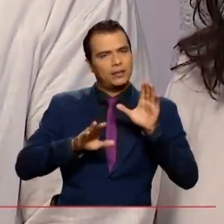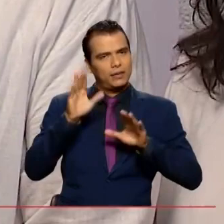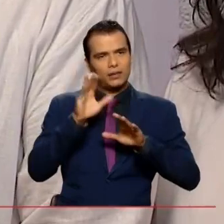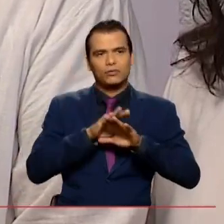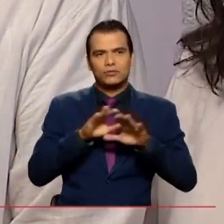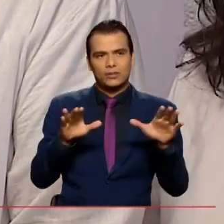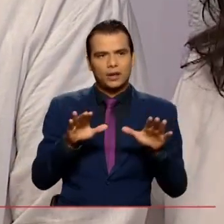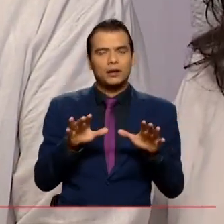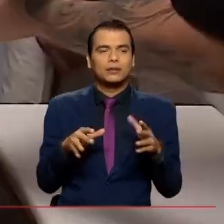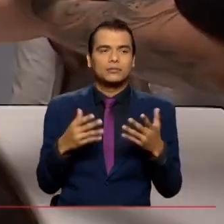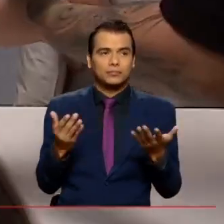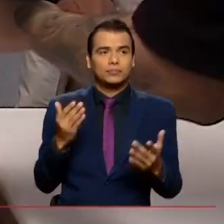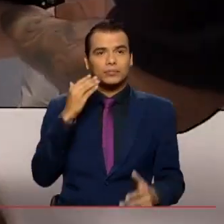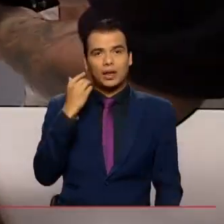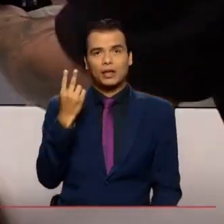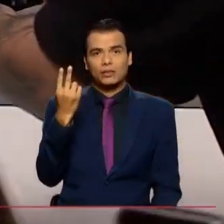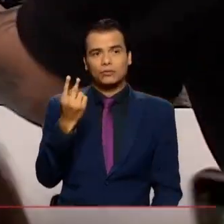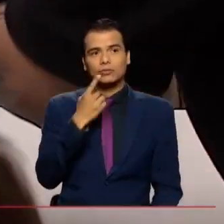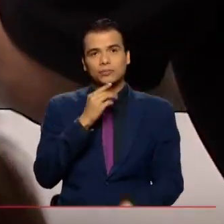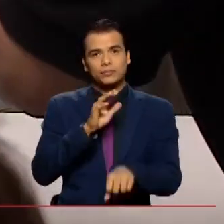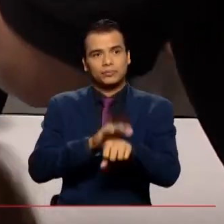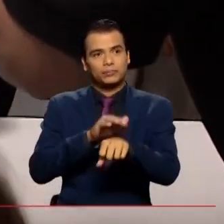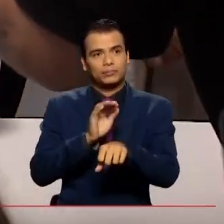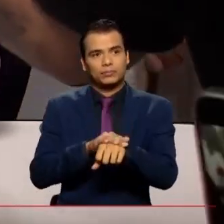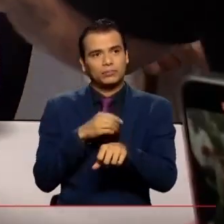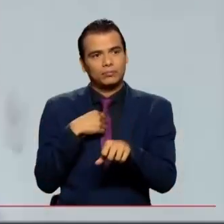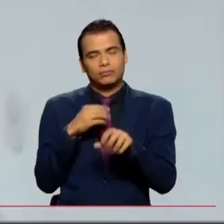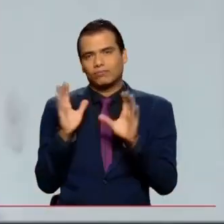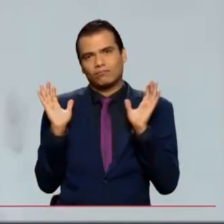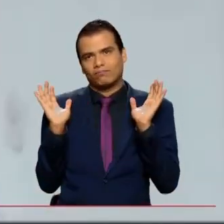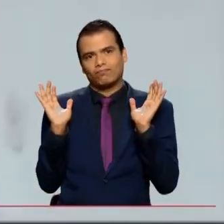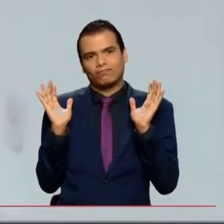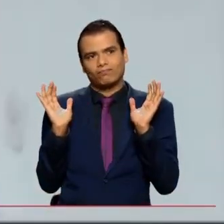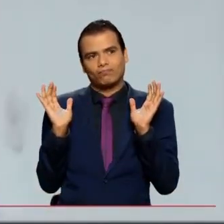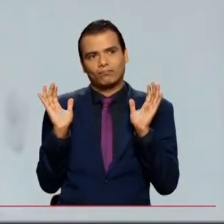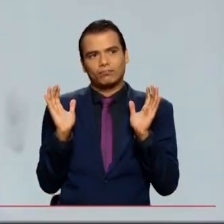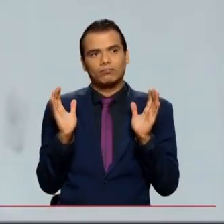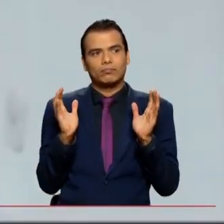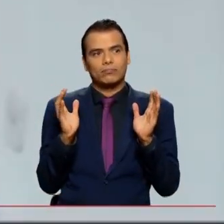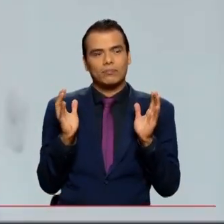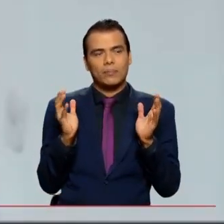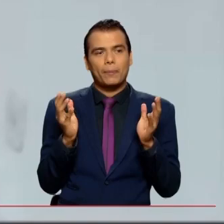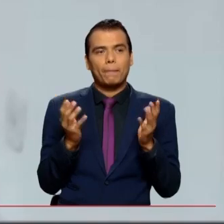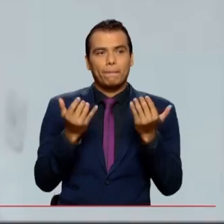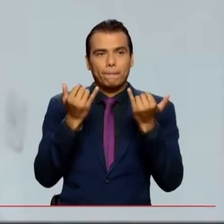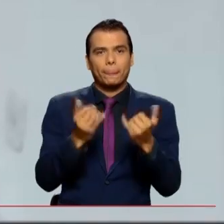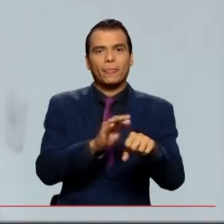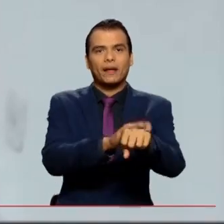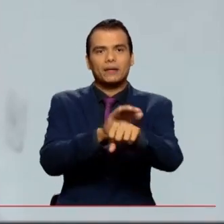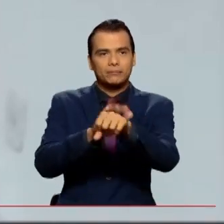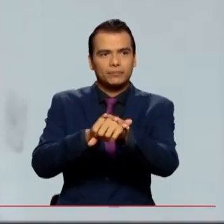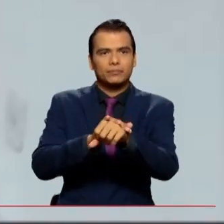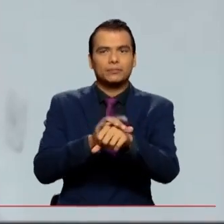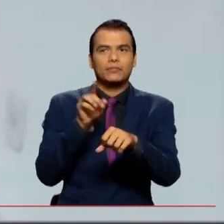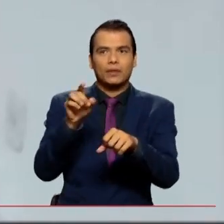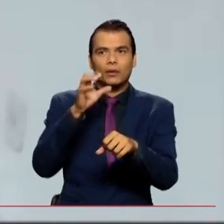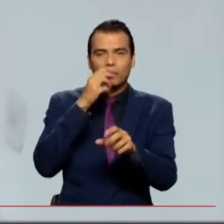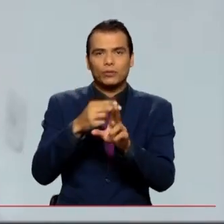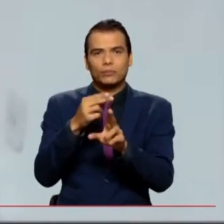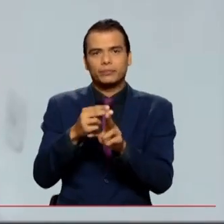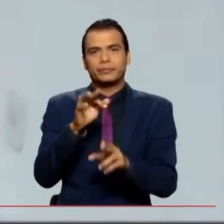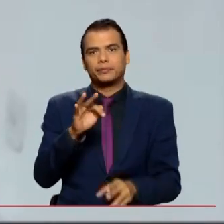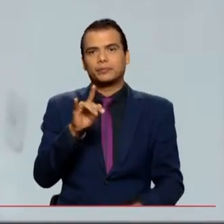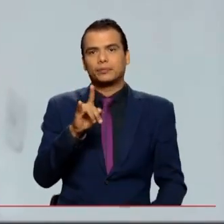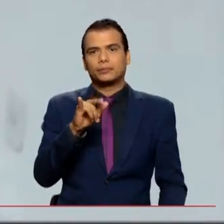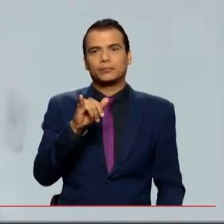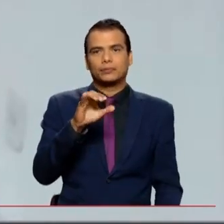Gómez. 2 magistradas hicieron uso del salvamento de voto. Resuelve revocar la inscripción de la candidatura del